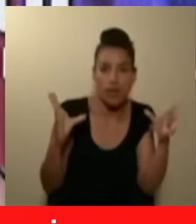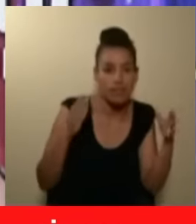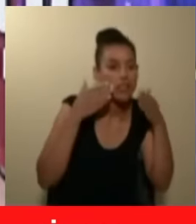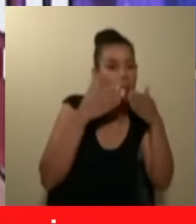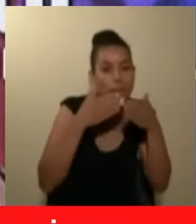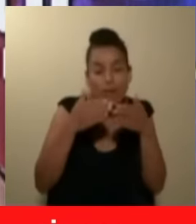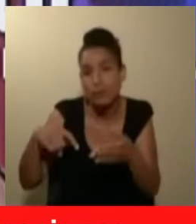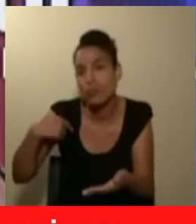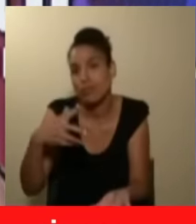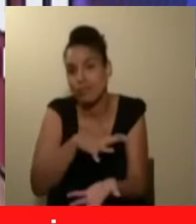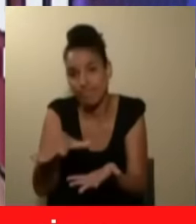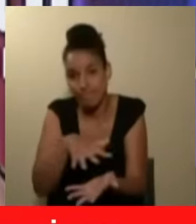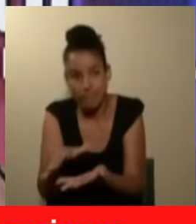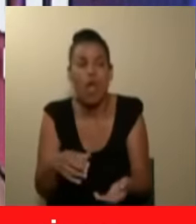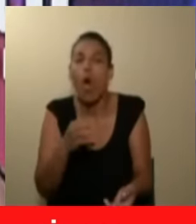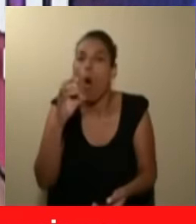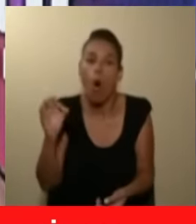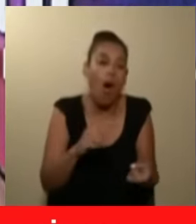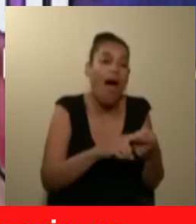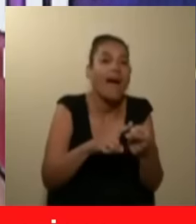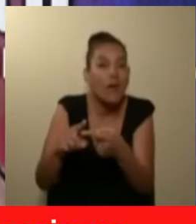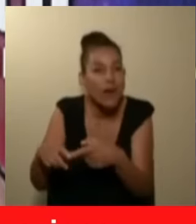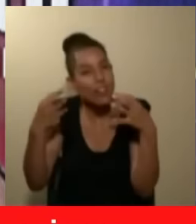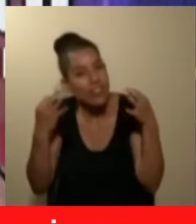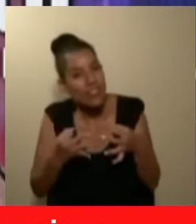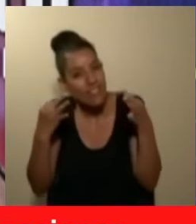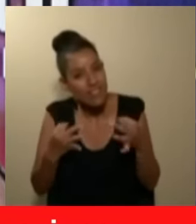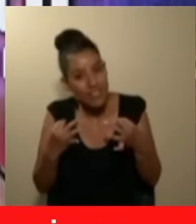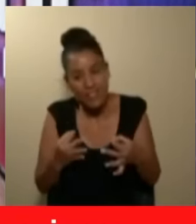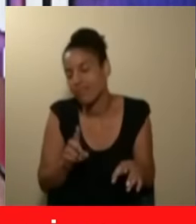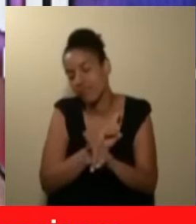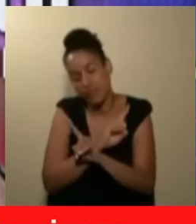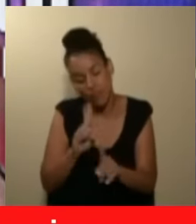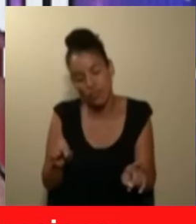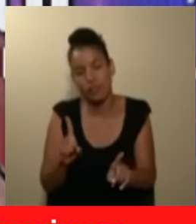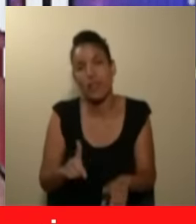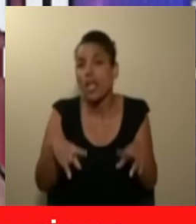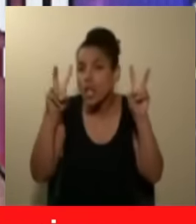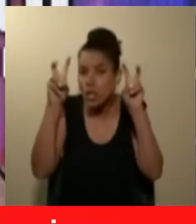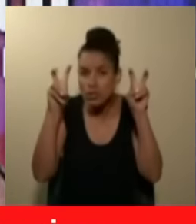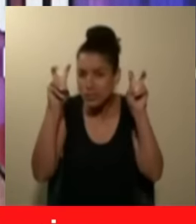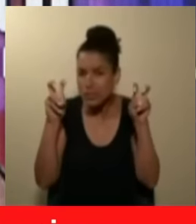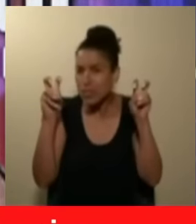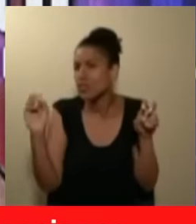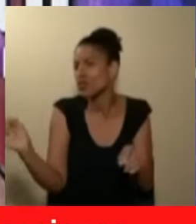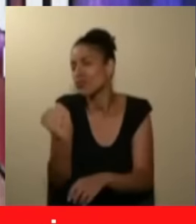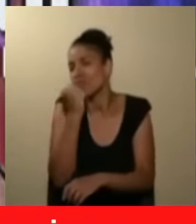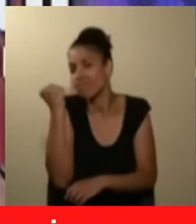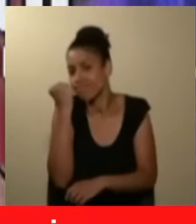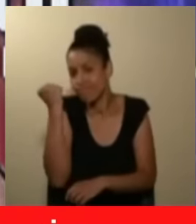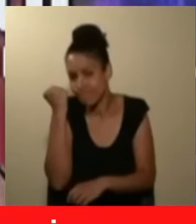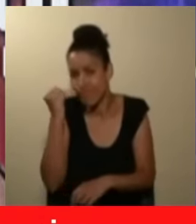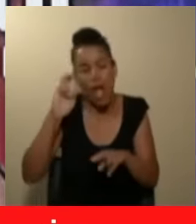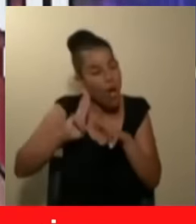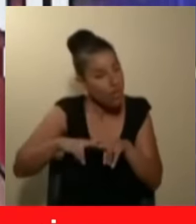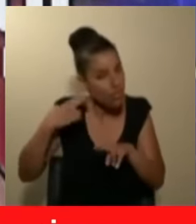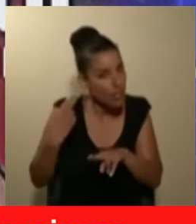acuerdos reales, profundos, y los temas son muy importantes. Reitero, no vamos contra toda la LUC, vamos contra